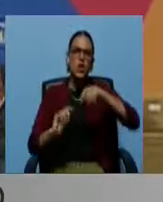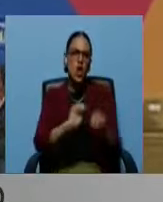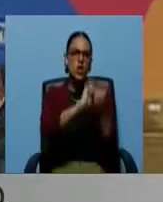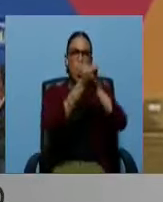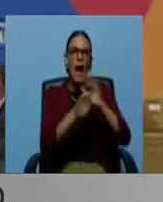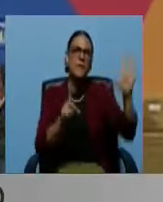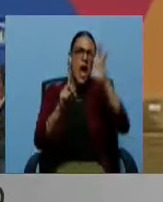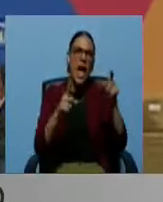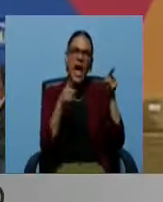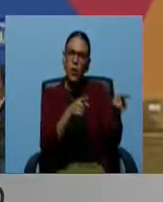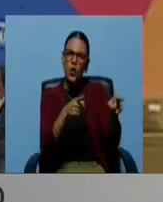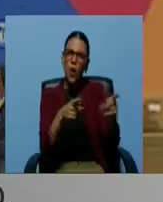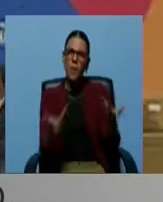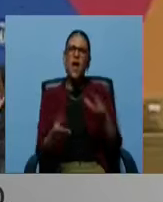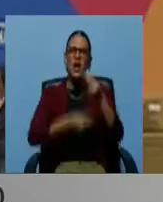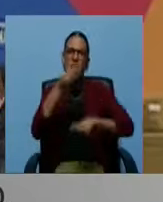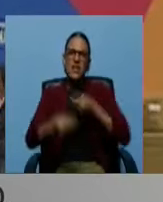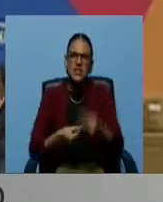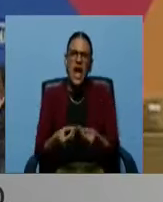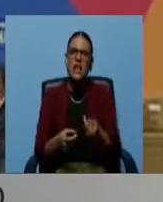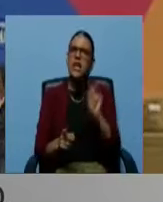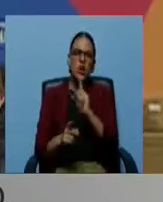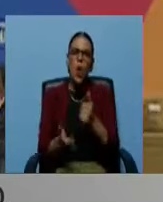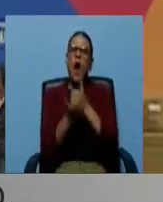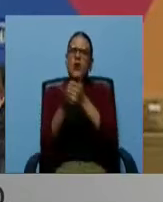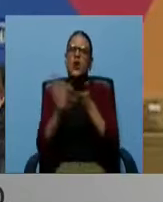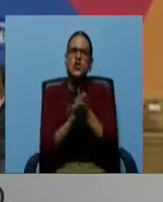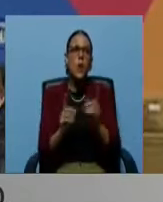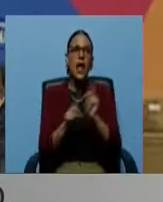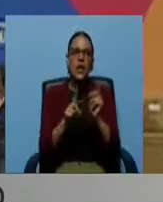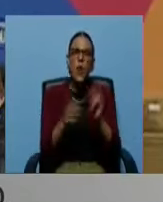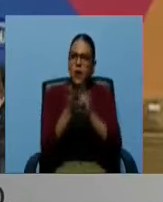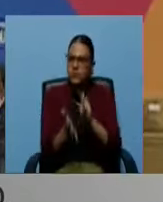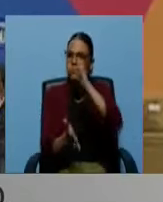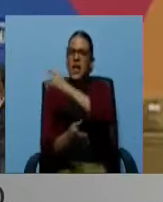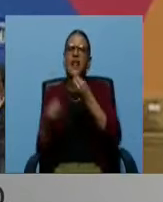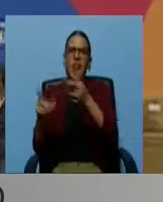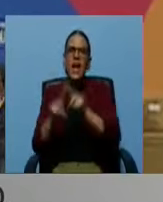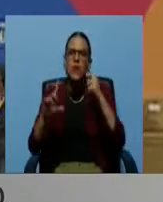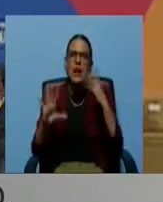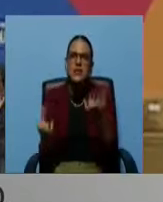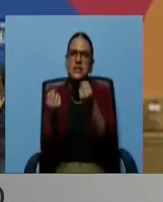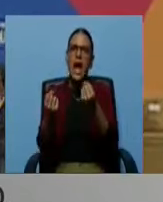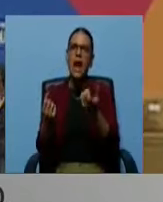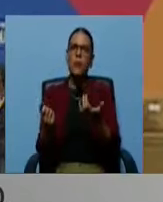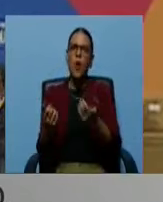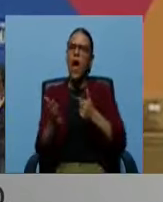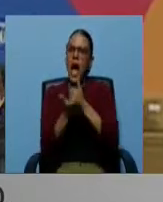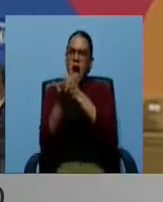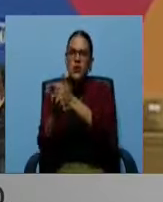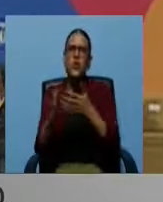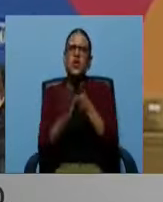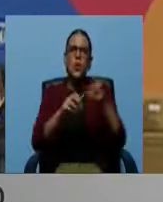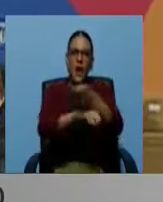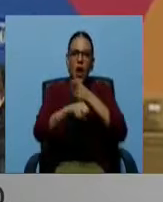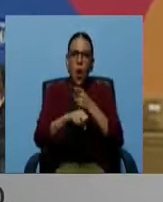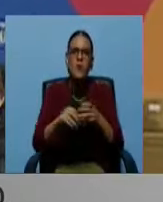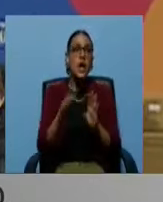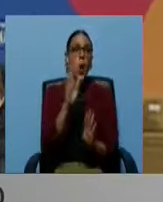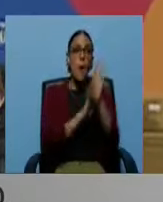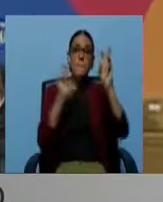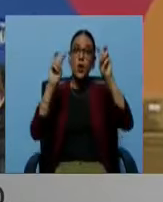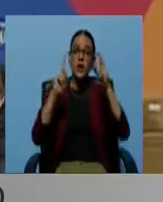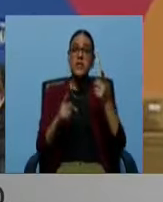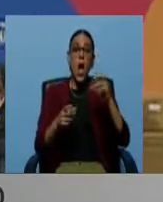Mediterráneo, en vez de ayudarles a llegar según la tierra, en vez de poner vías seguras, cuando desde gobiernos progresistas,